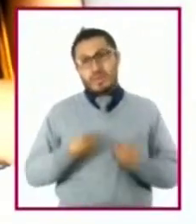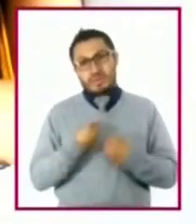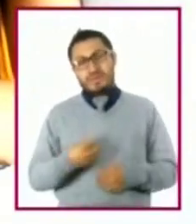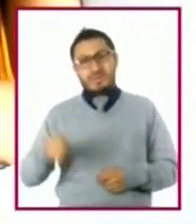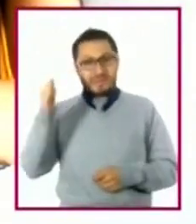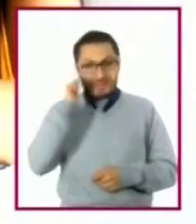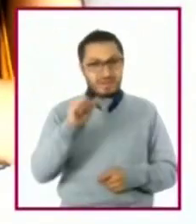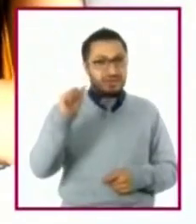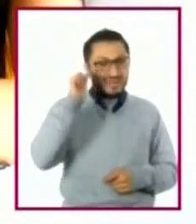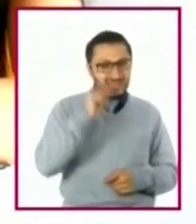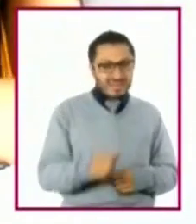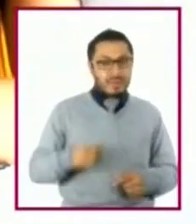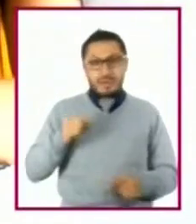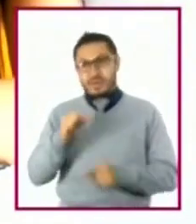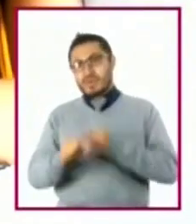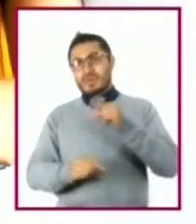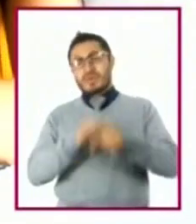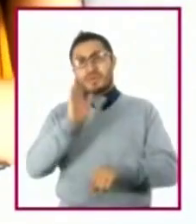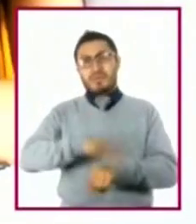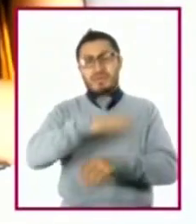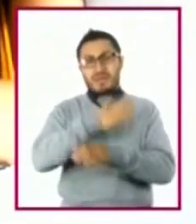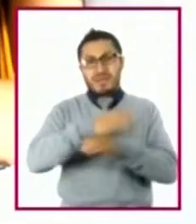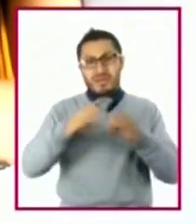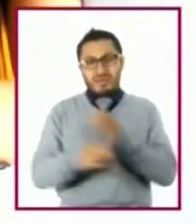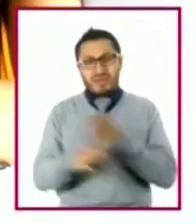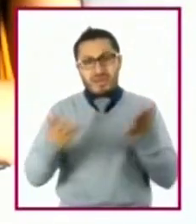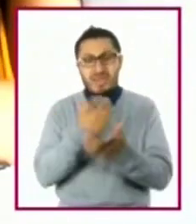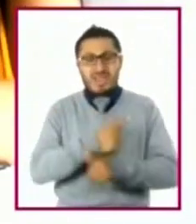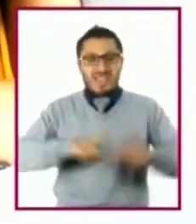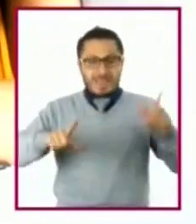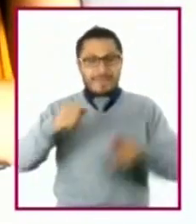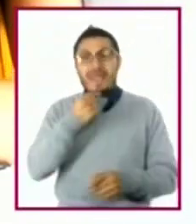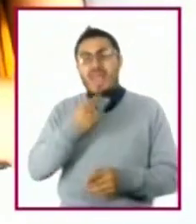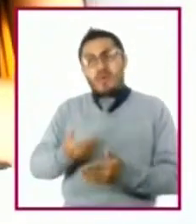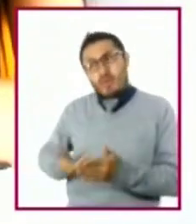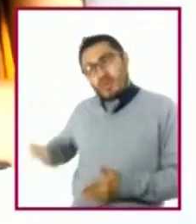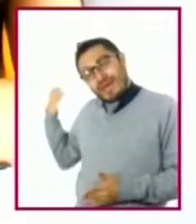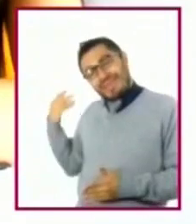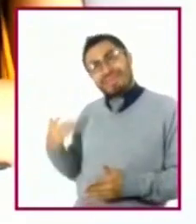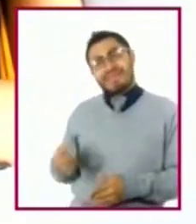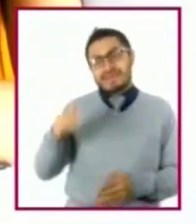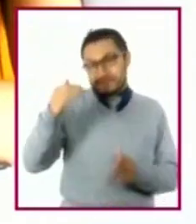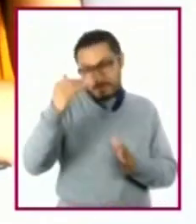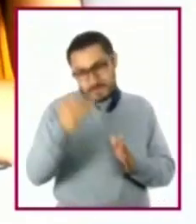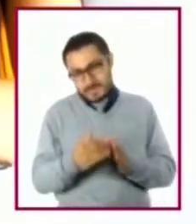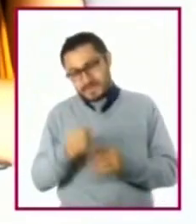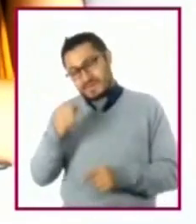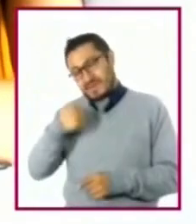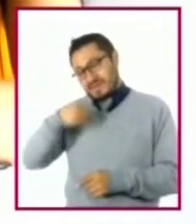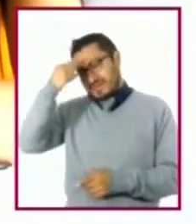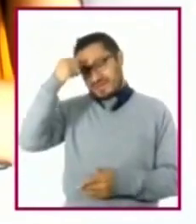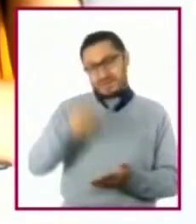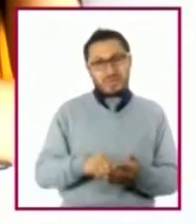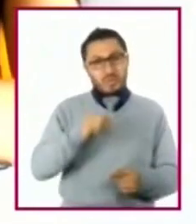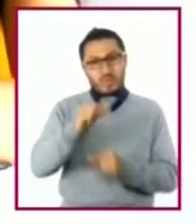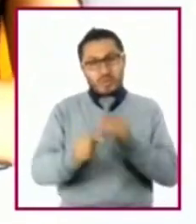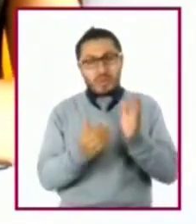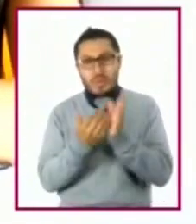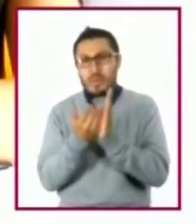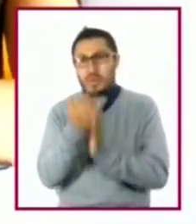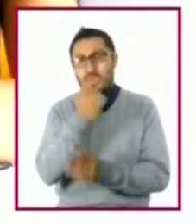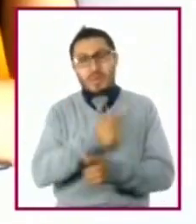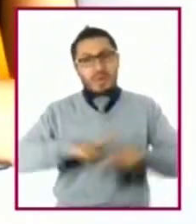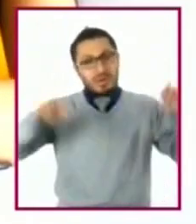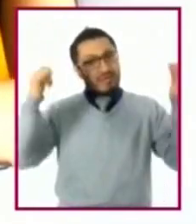hacer más cosas comparado a cuando era más chica y muchas más que un bebé. Creo que cada vez tengo más libertad, aunque también